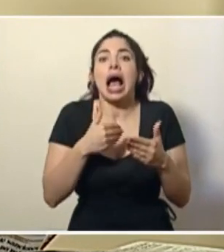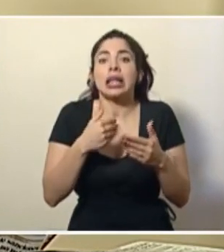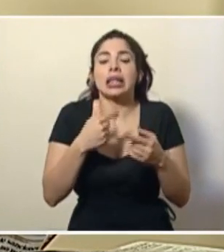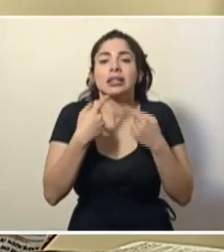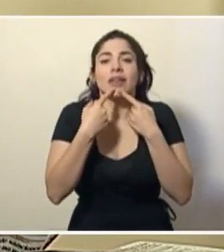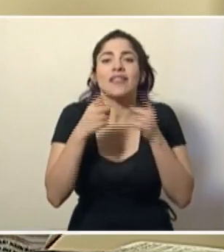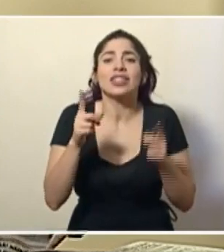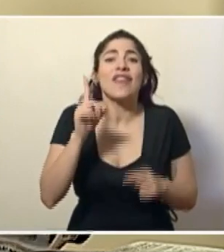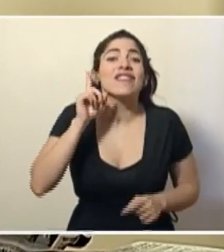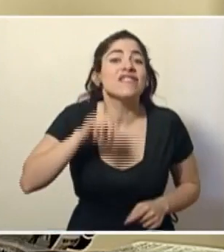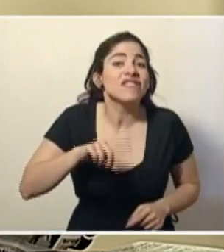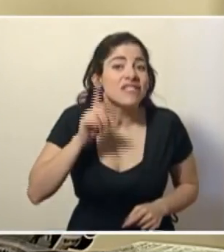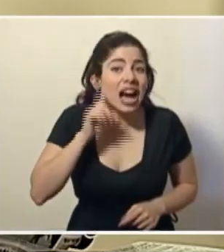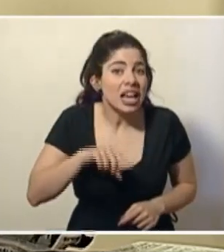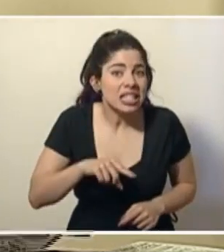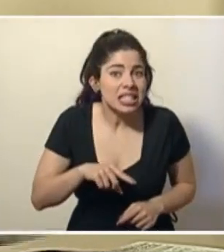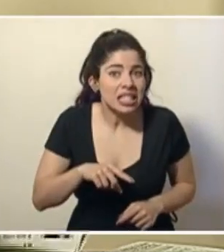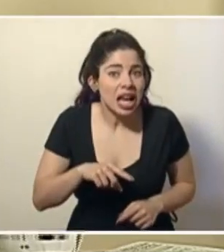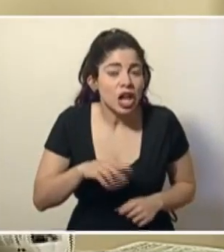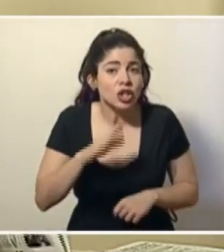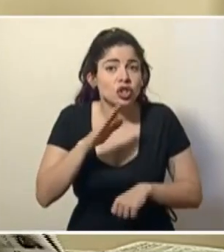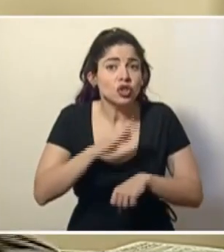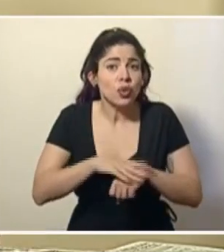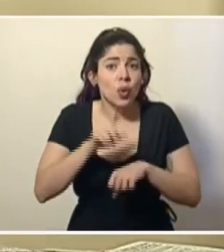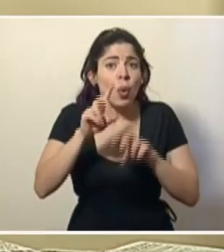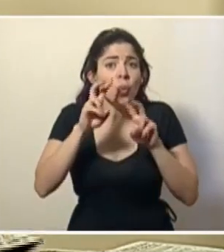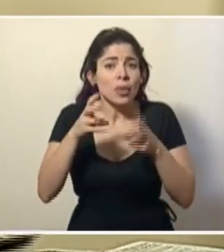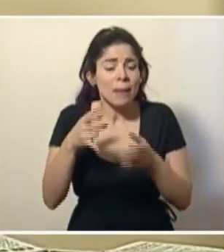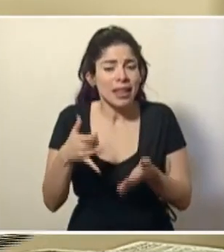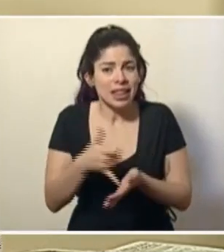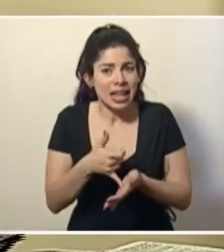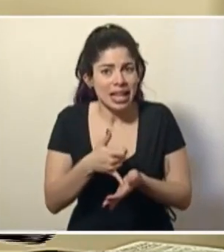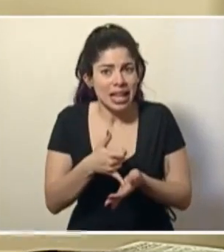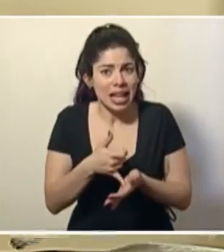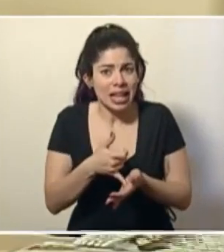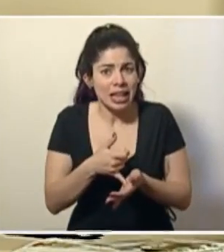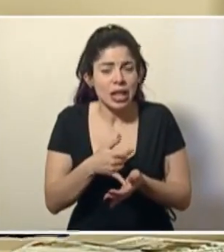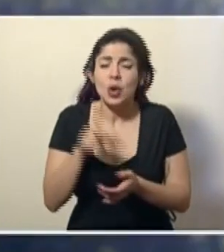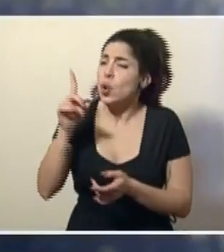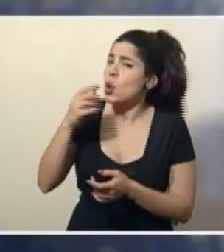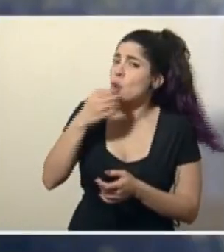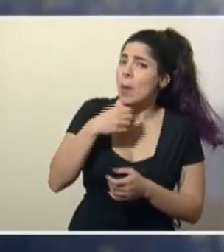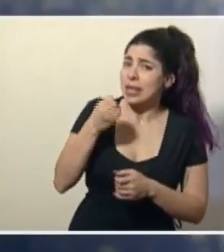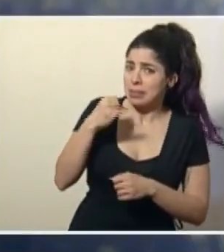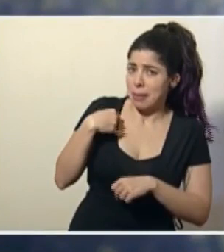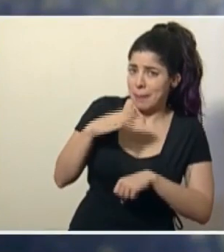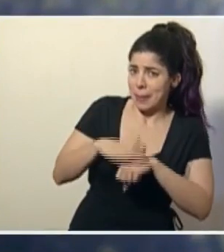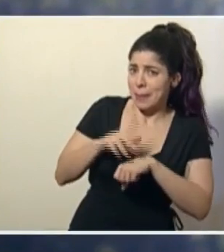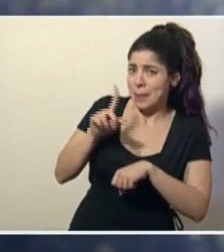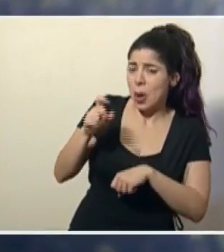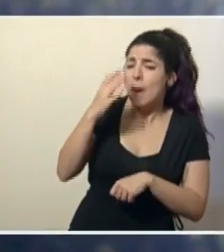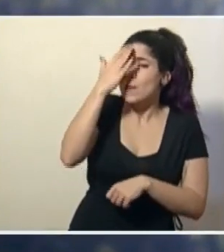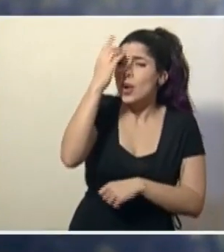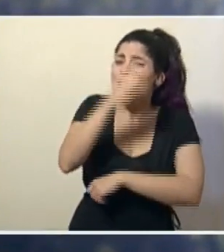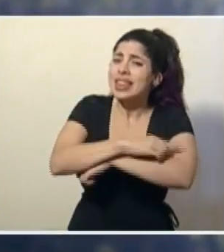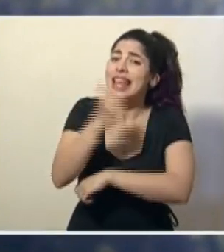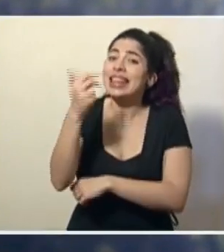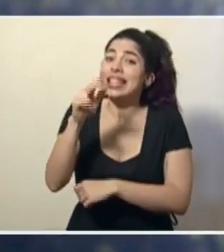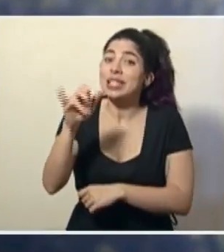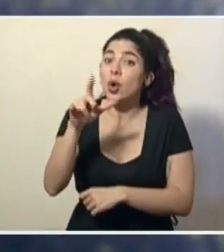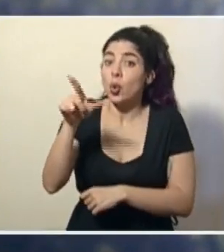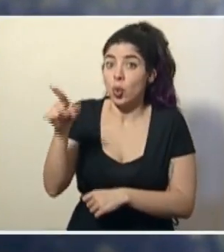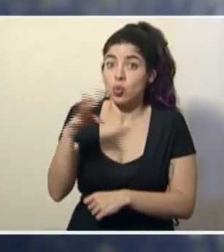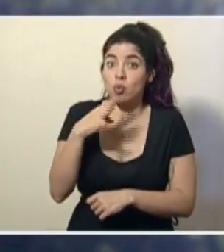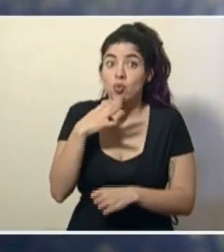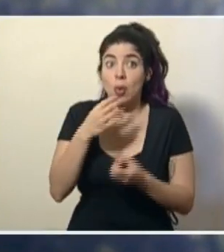una versión falsa sobre un asunto tan delicado. Ok, don Román, si me permite consultarle, ¿por qué el día 13 de julio que usted